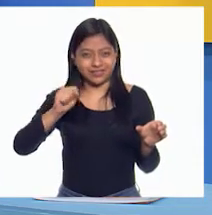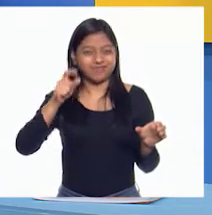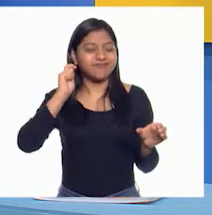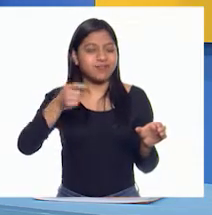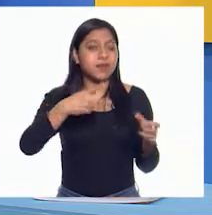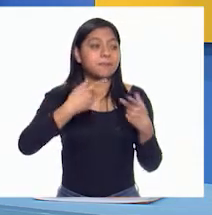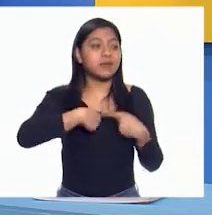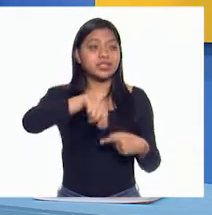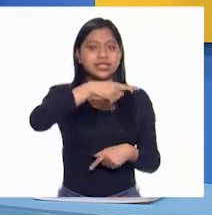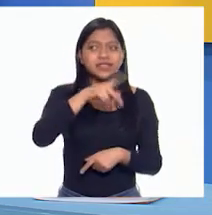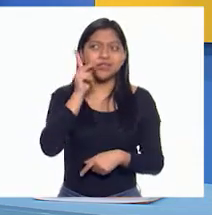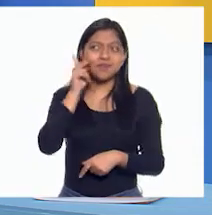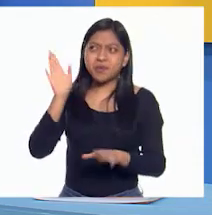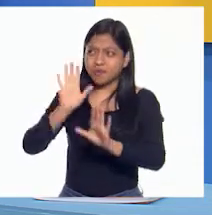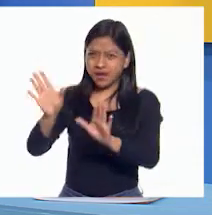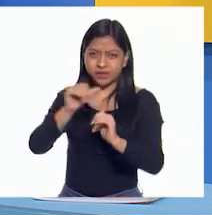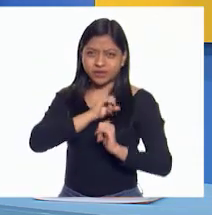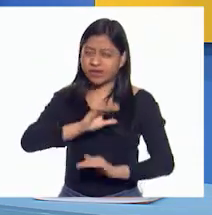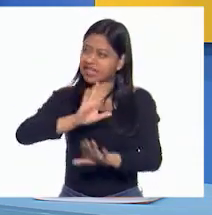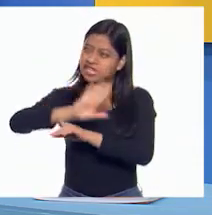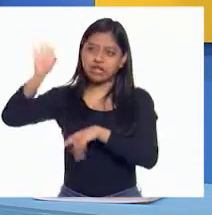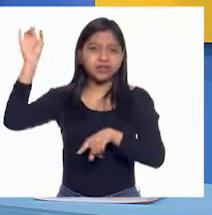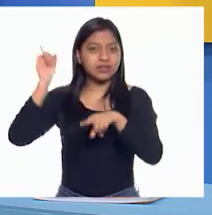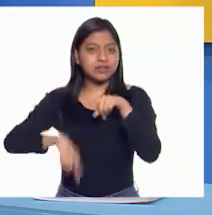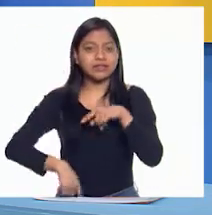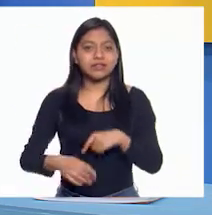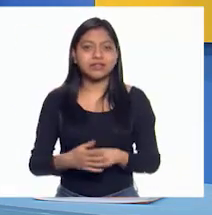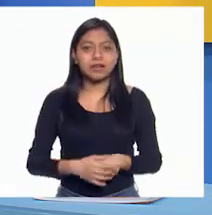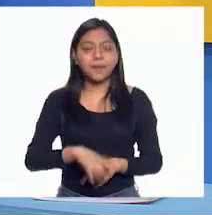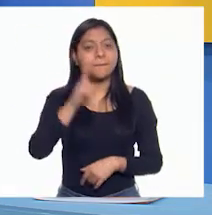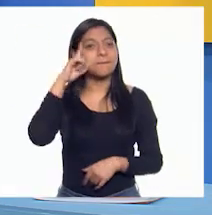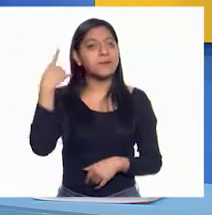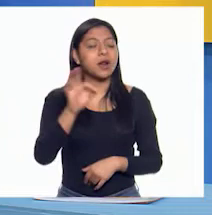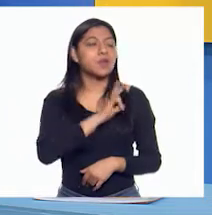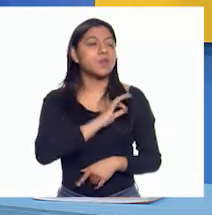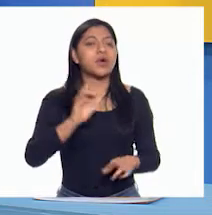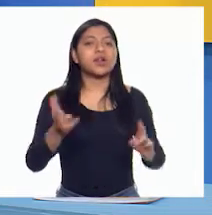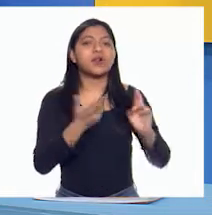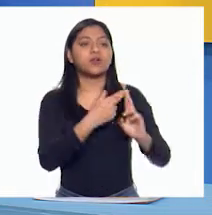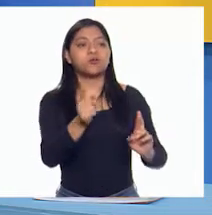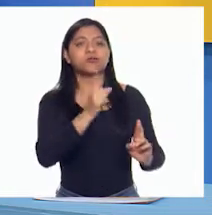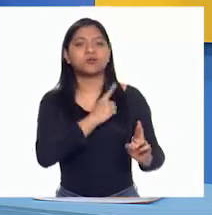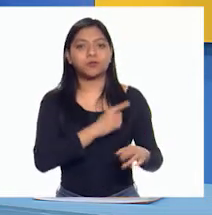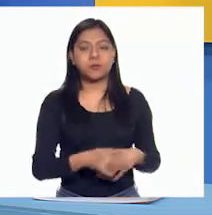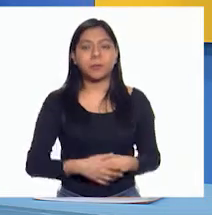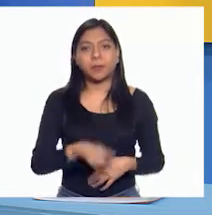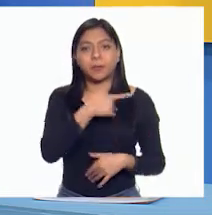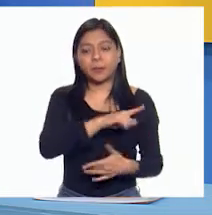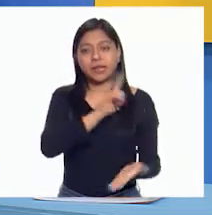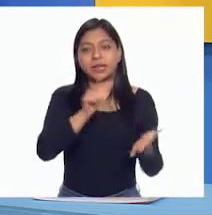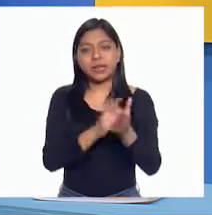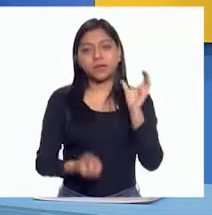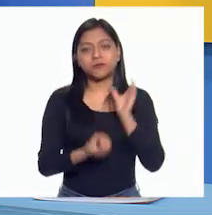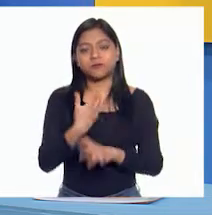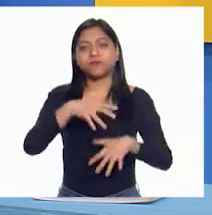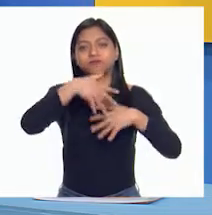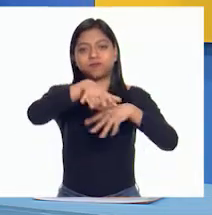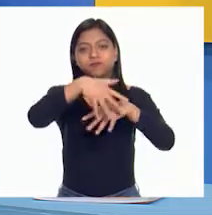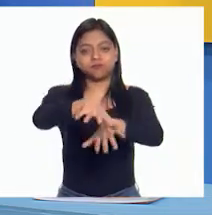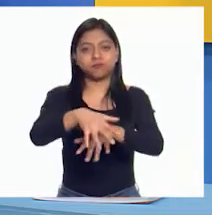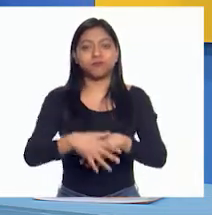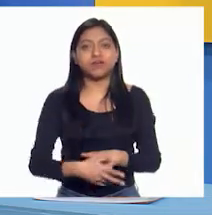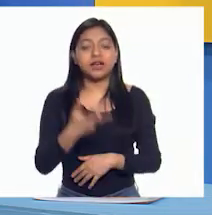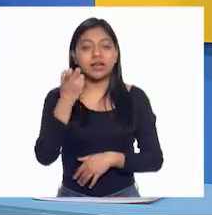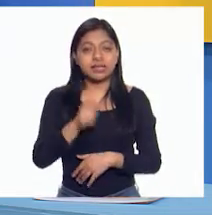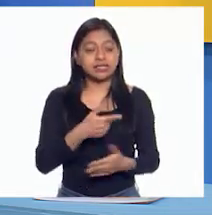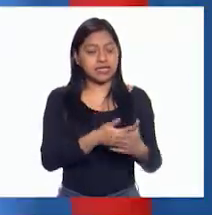que desconocieron la autoridad del Papa y se lanzaron a fundar su propia religión, el protestantismo, que tomó como base la